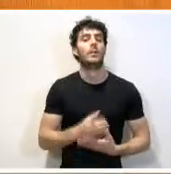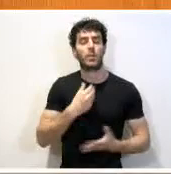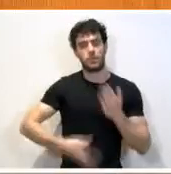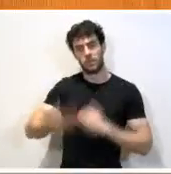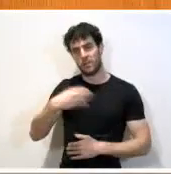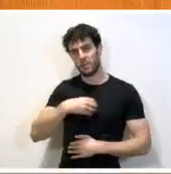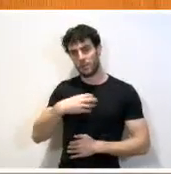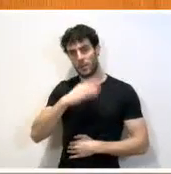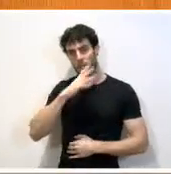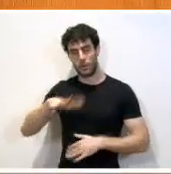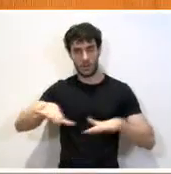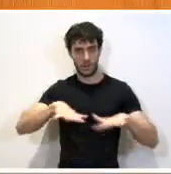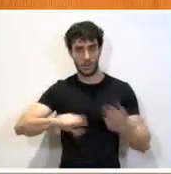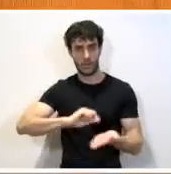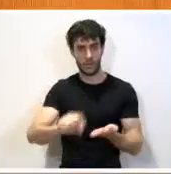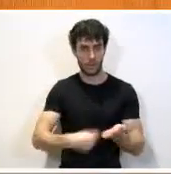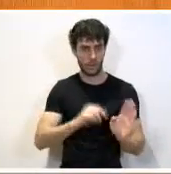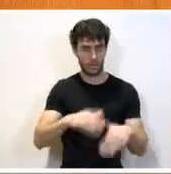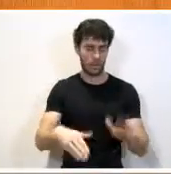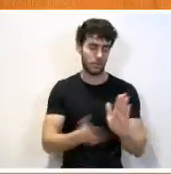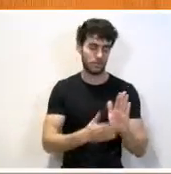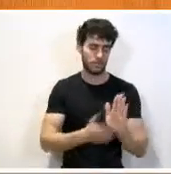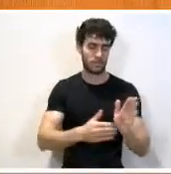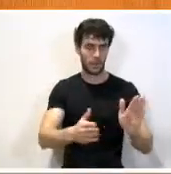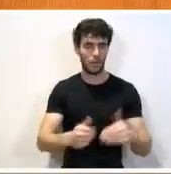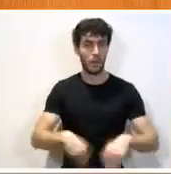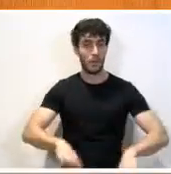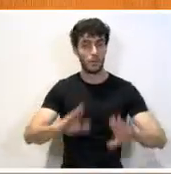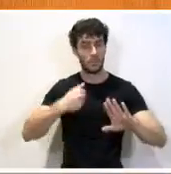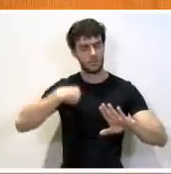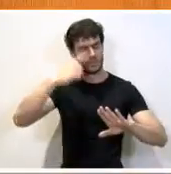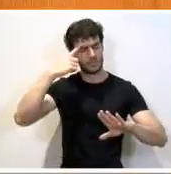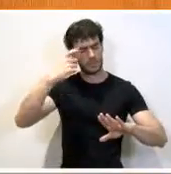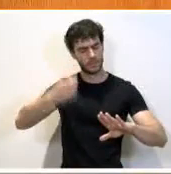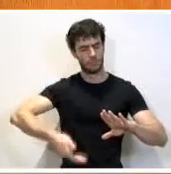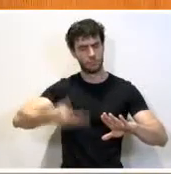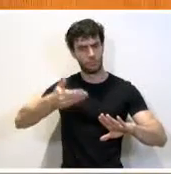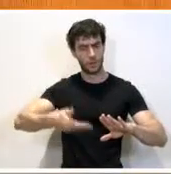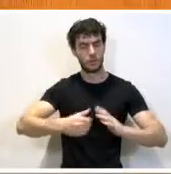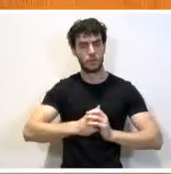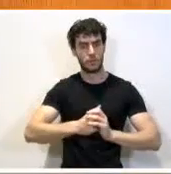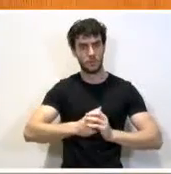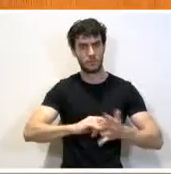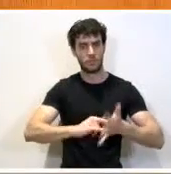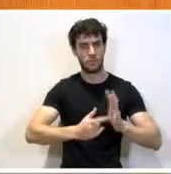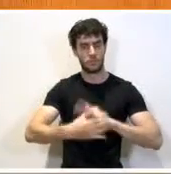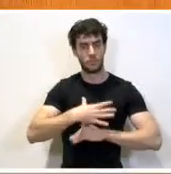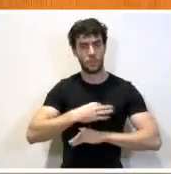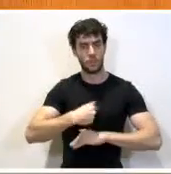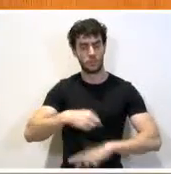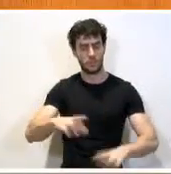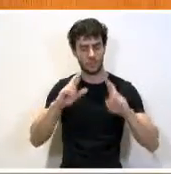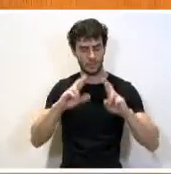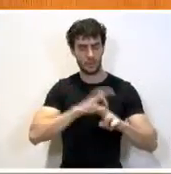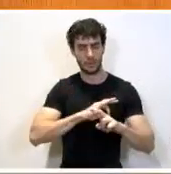en vigor un contrato que no lo contemplaba, pero que creo que es importante que se pueda abordar. Espero, señor Osés,